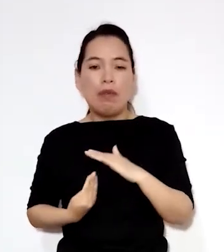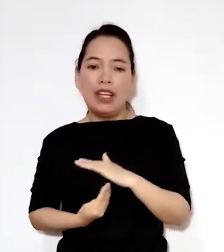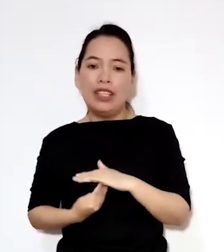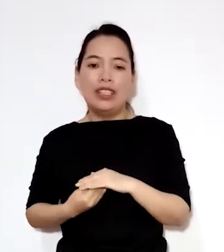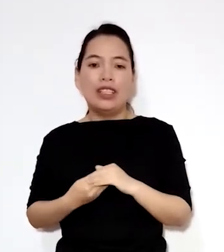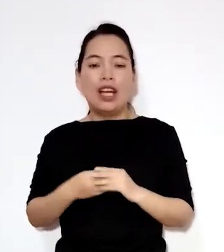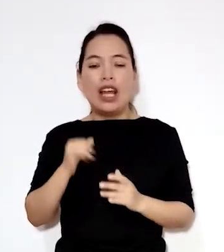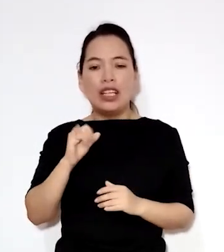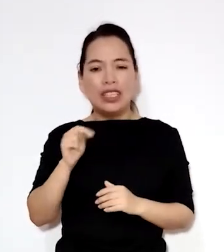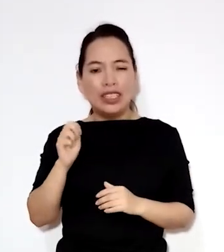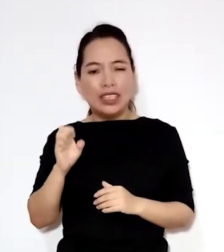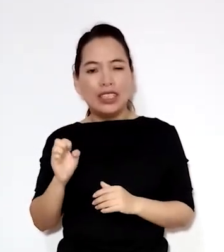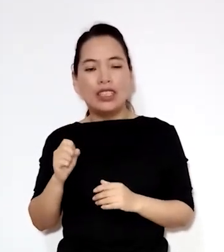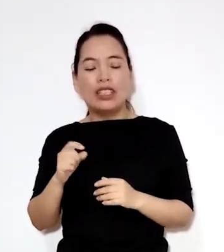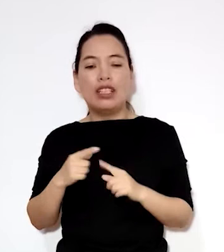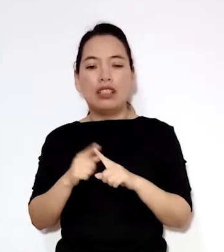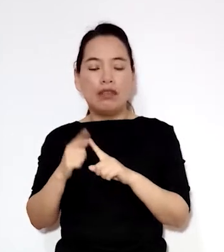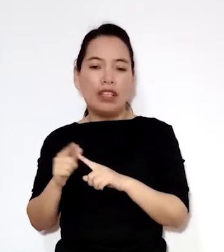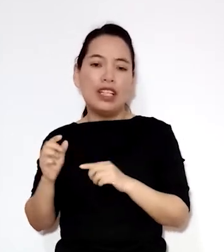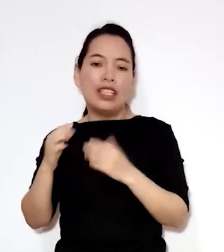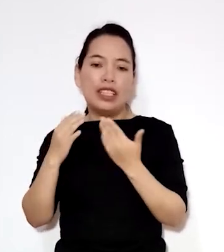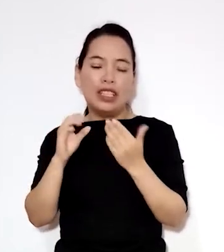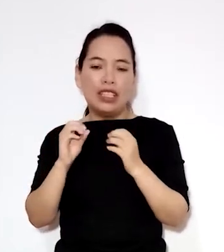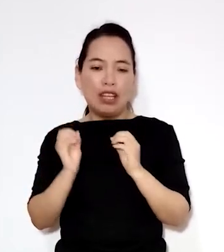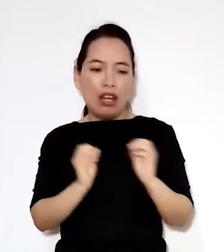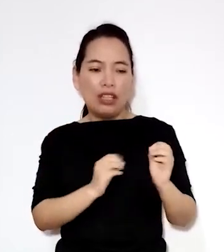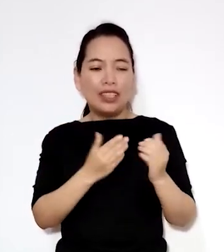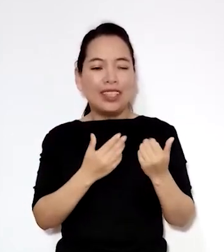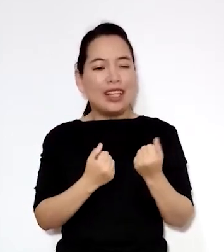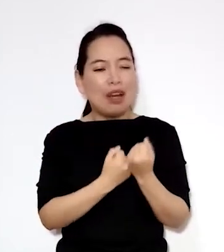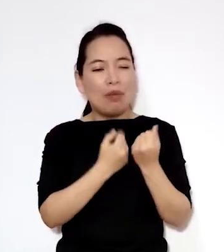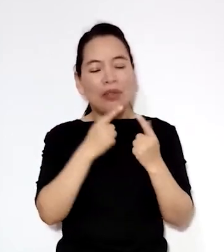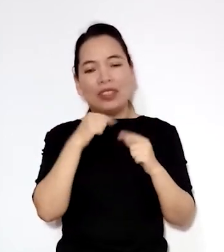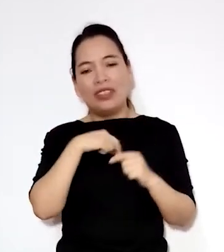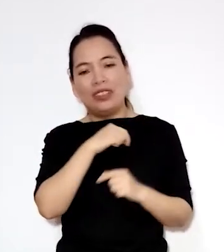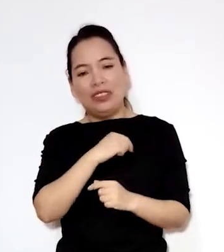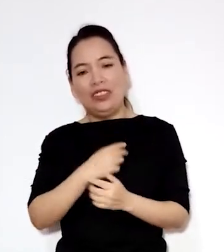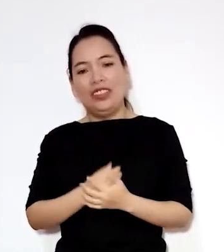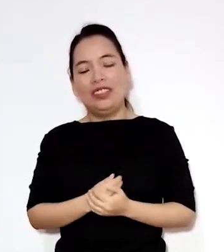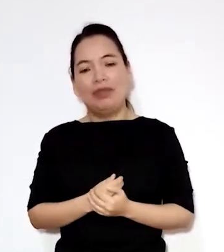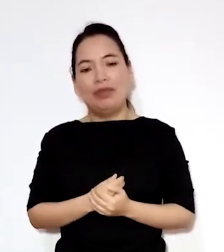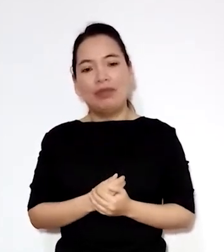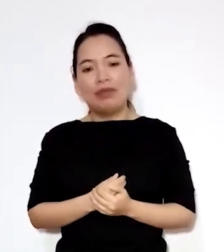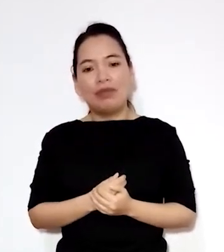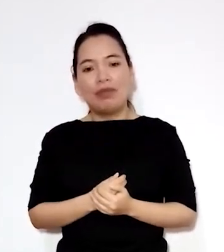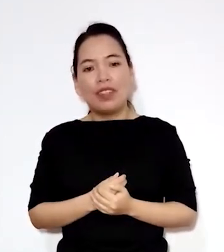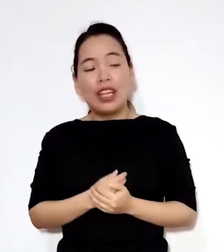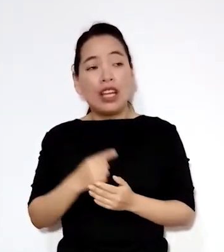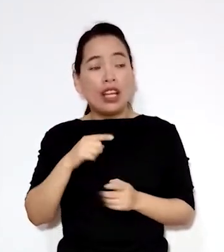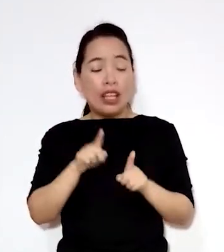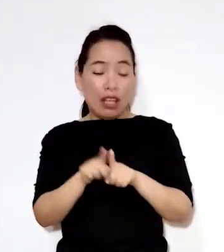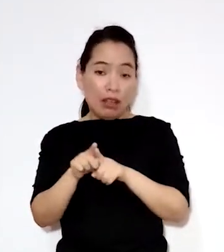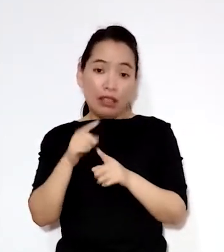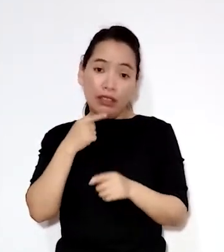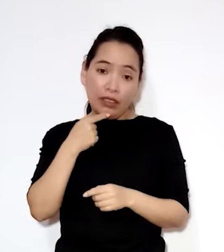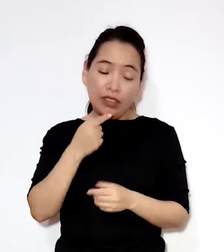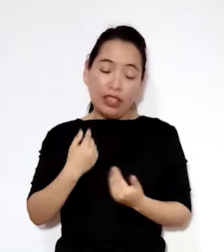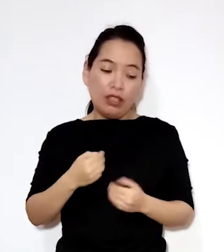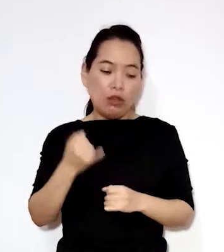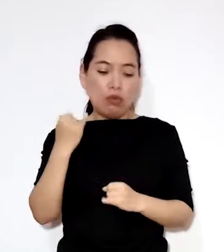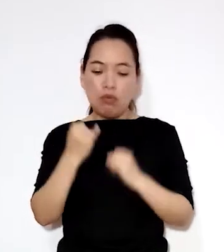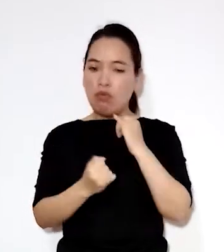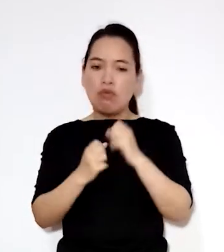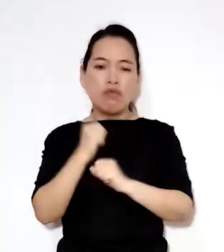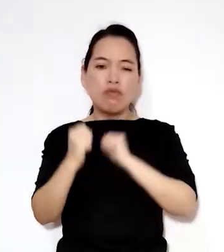INE, como de la UNESCO Real, que también están hoy con nosotros y nosotras. Comentarles que en los últimos